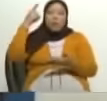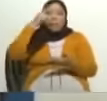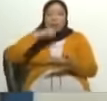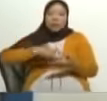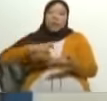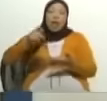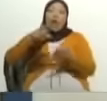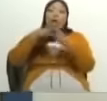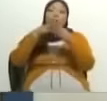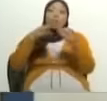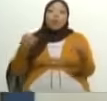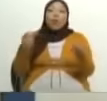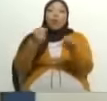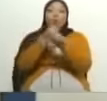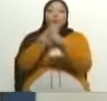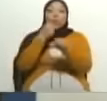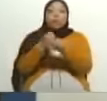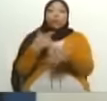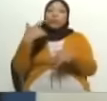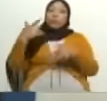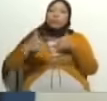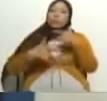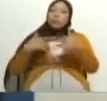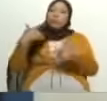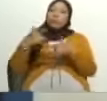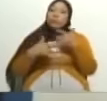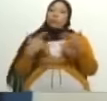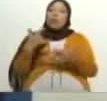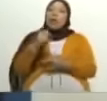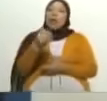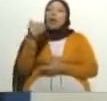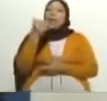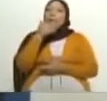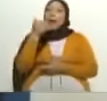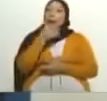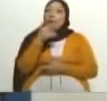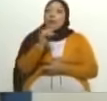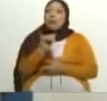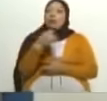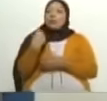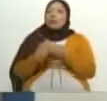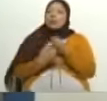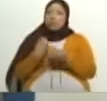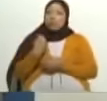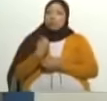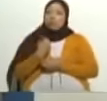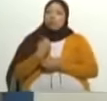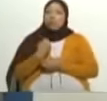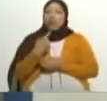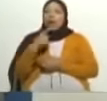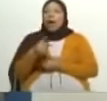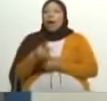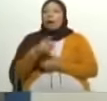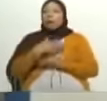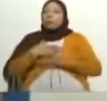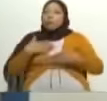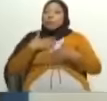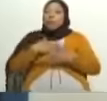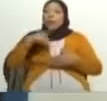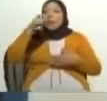la agenda contenida en ese memorando de entendimiento es la ruta para lograr el bienestar del